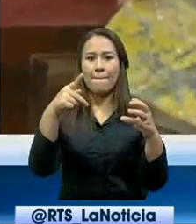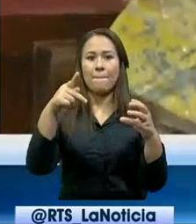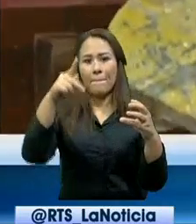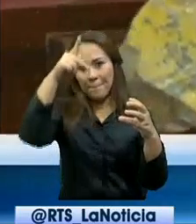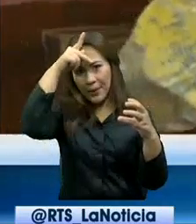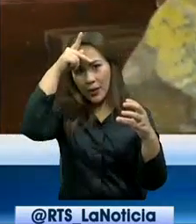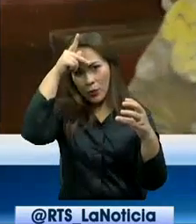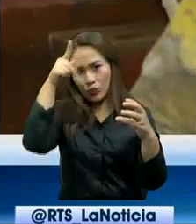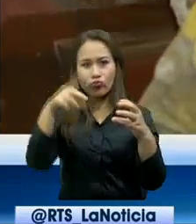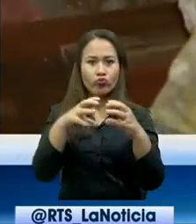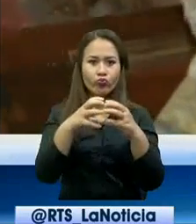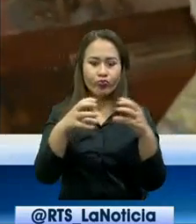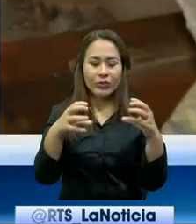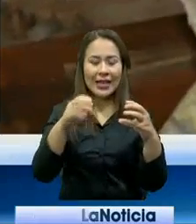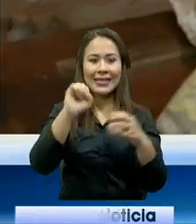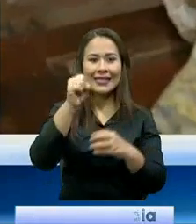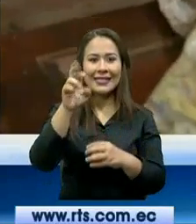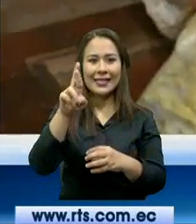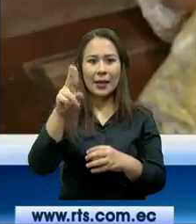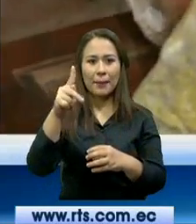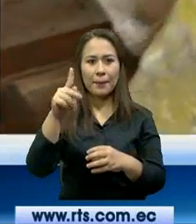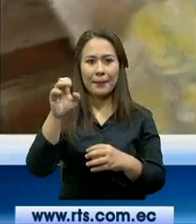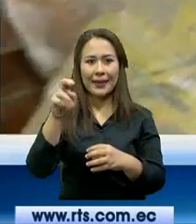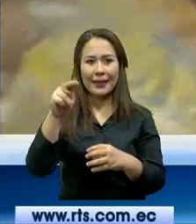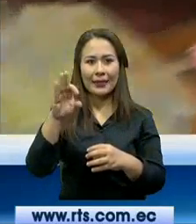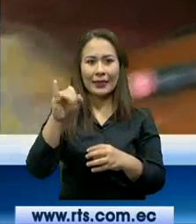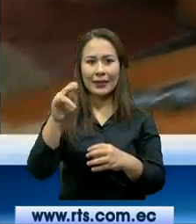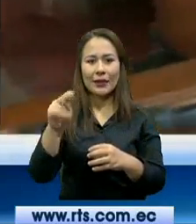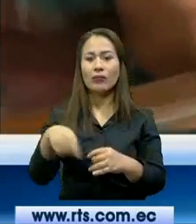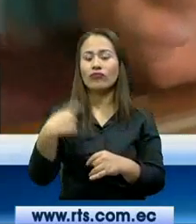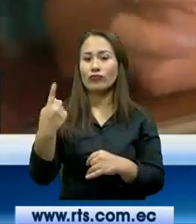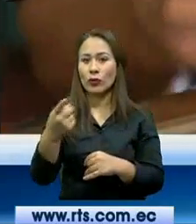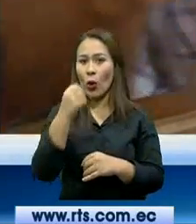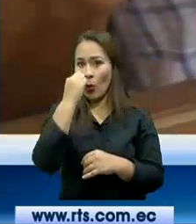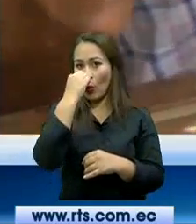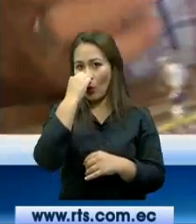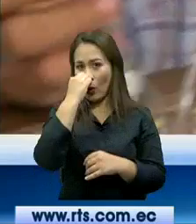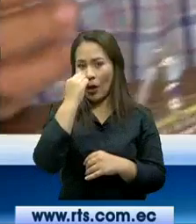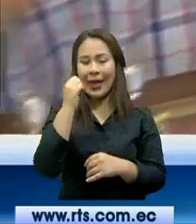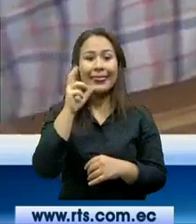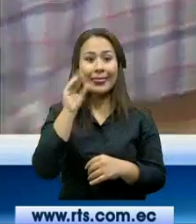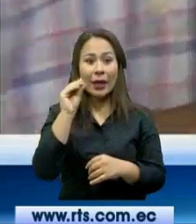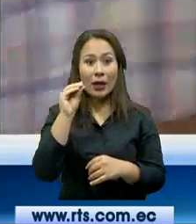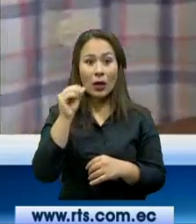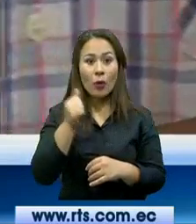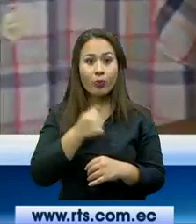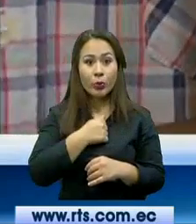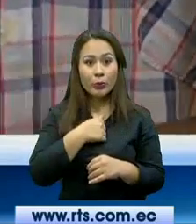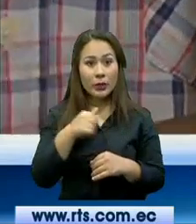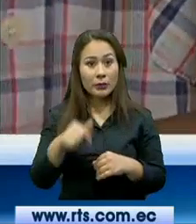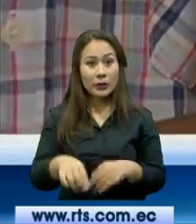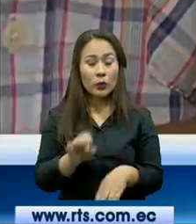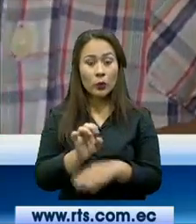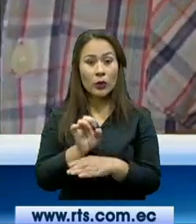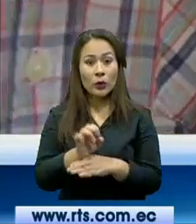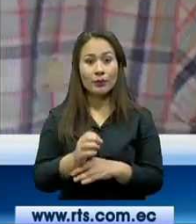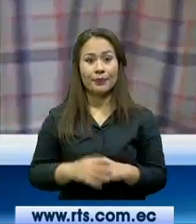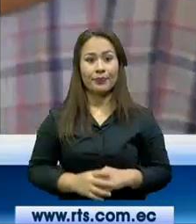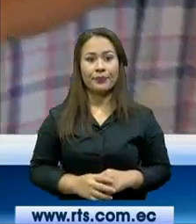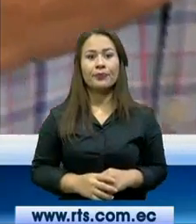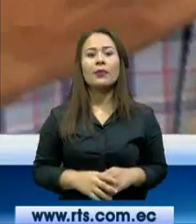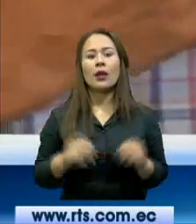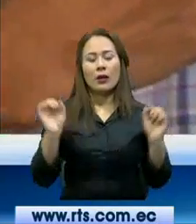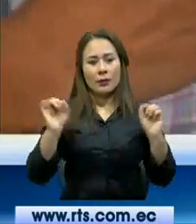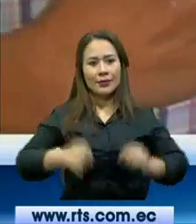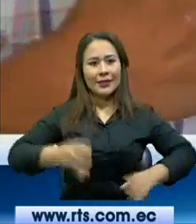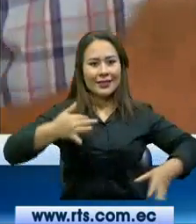así sucesivamente. La madre perla, el espóndilo, el coral negro, son materias primas nacionales. Y podríamos decirlo